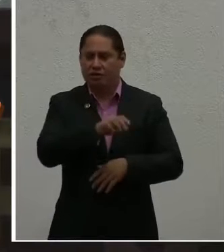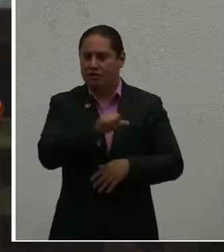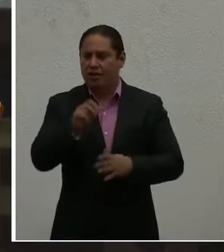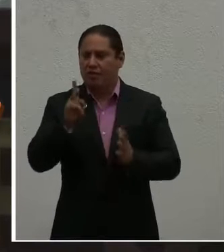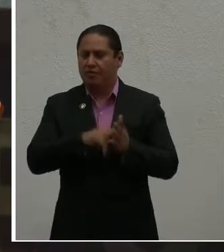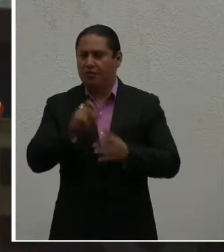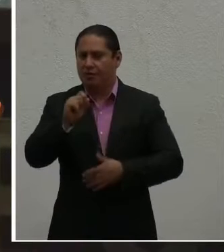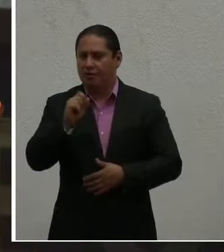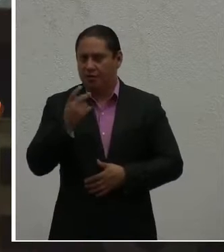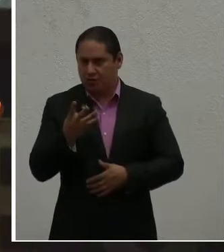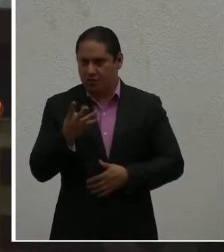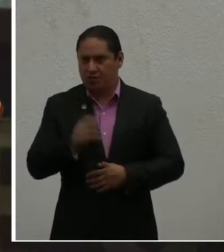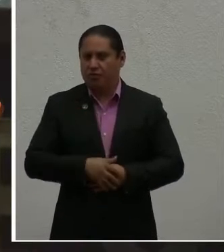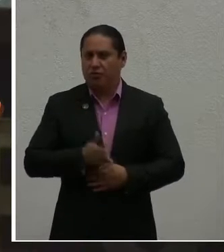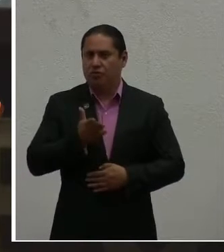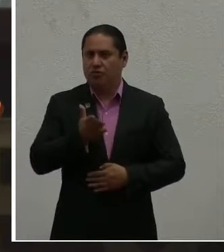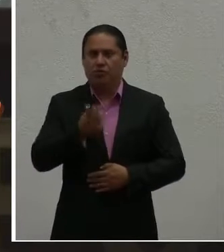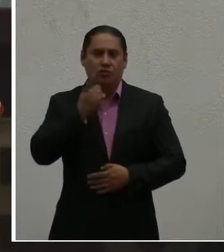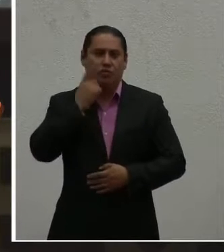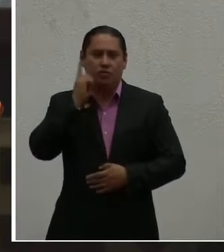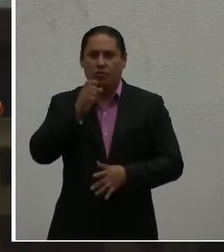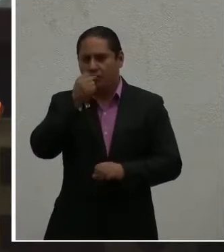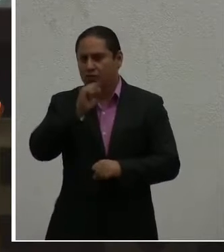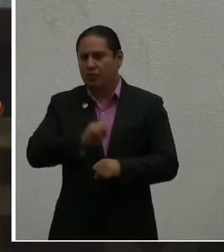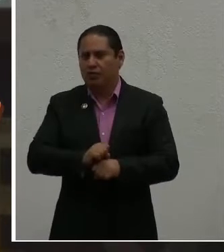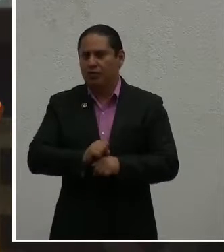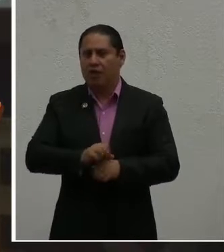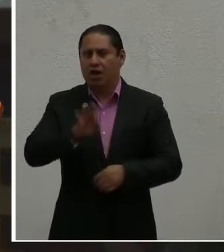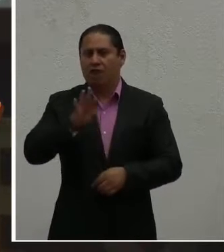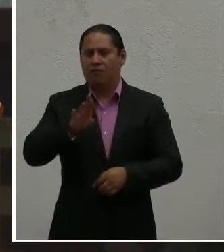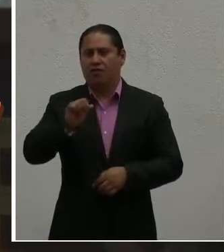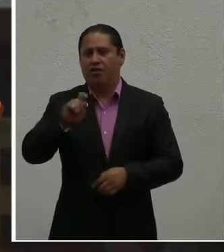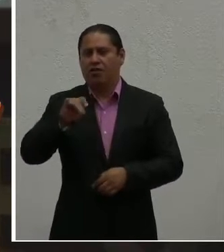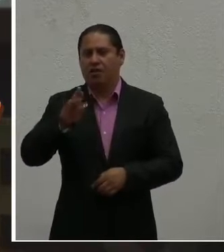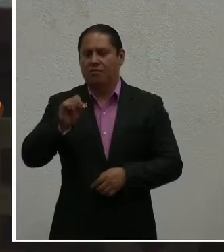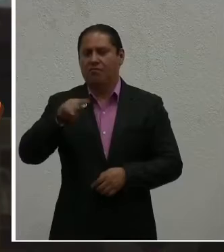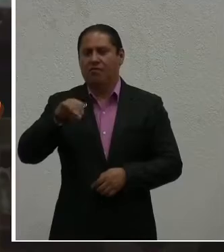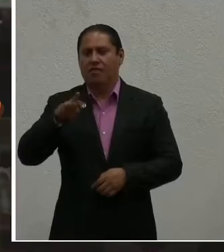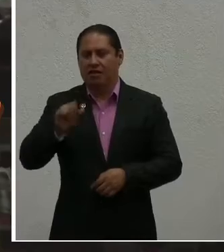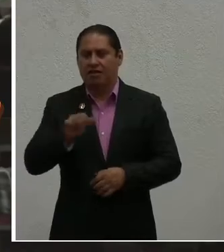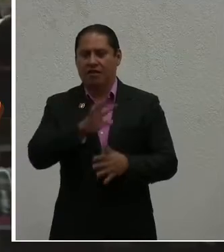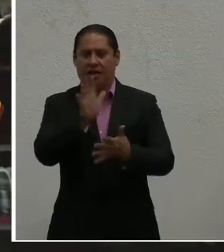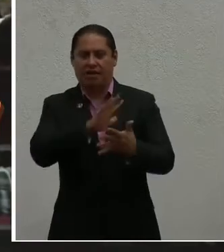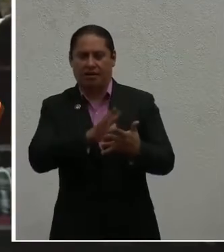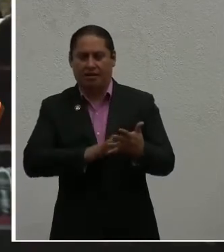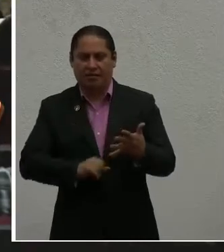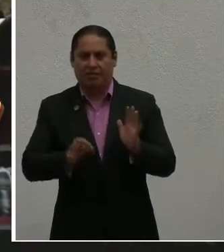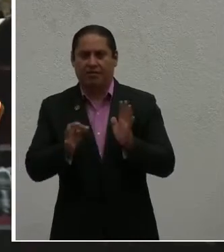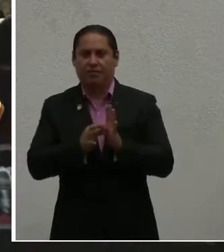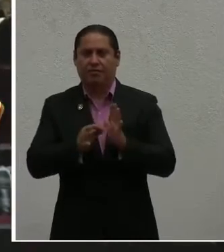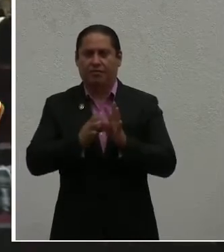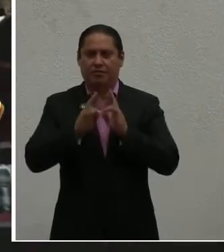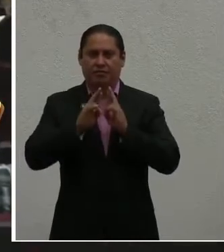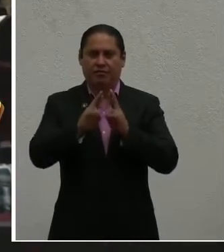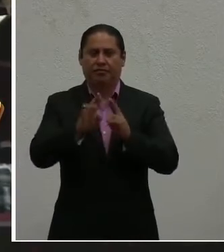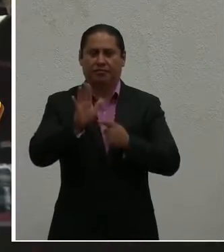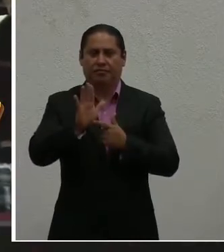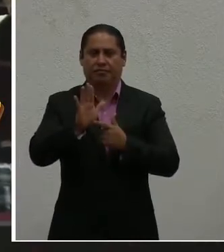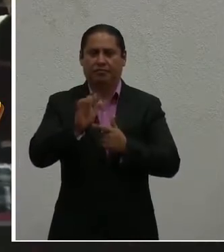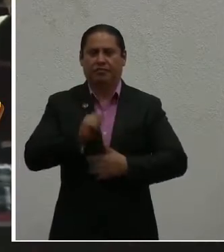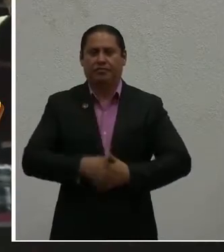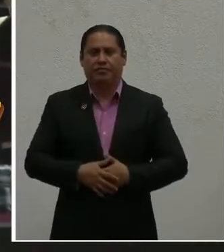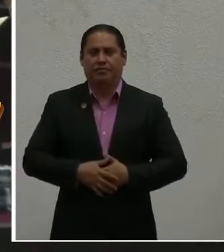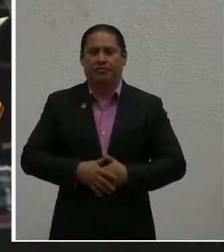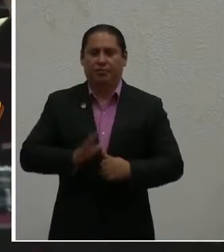2019-2024. Por lo que solicito a la diputada secretaria Flor de María Esponda Torres de lectura a los puntos resolutivos del dictamen. Con